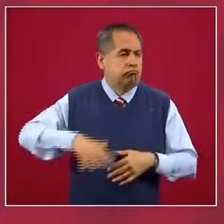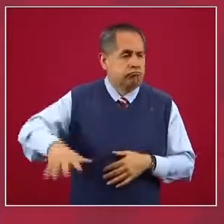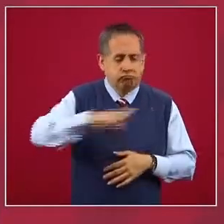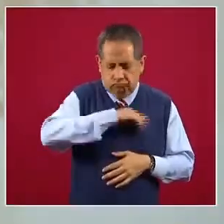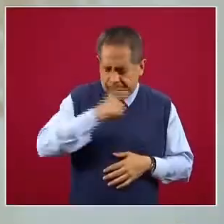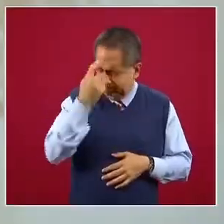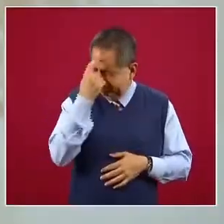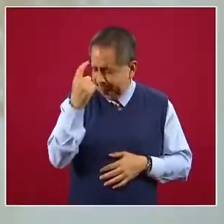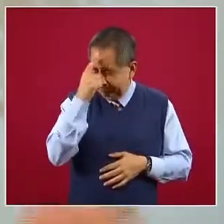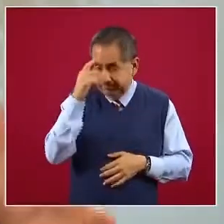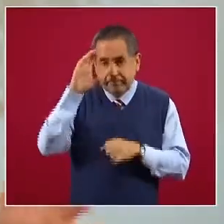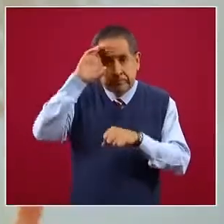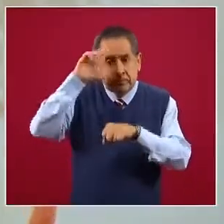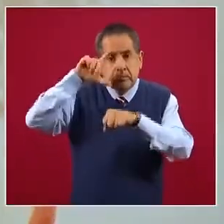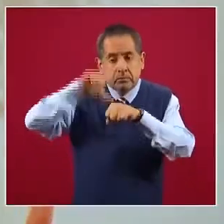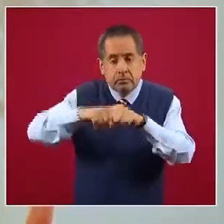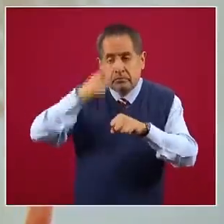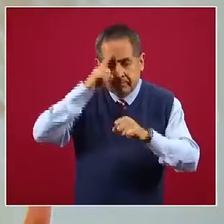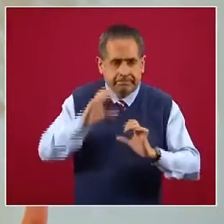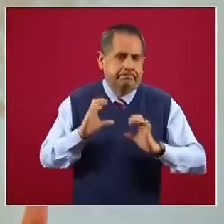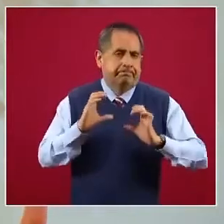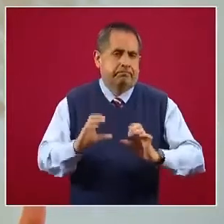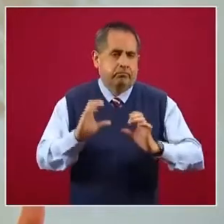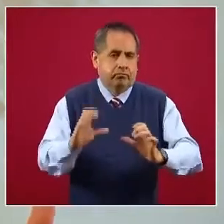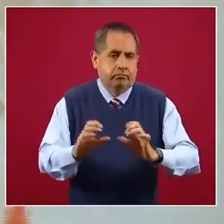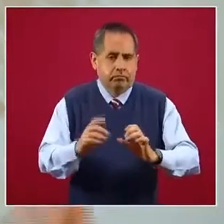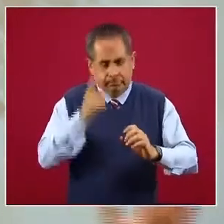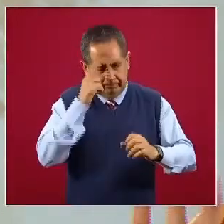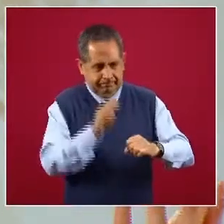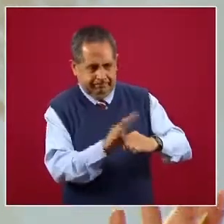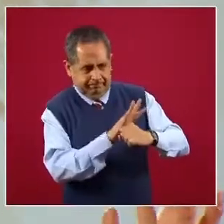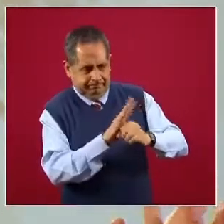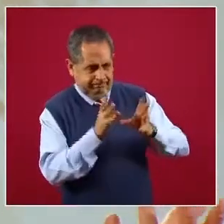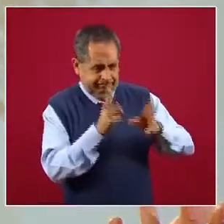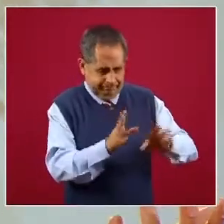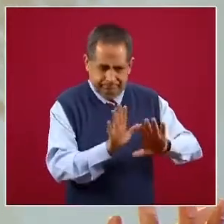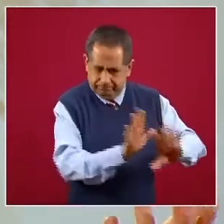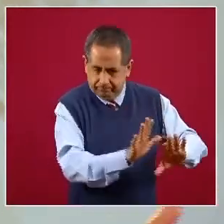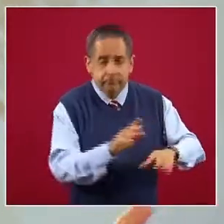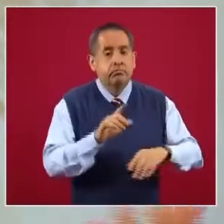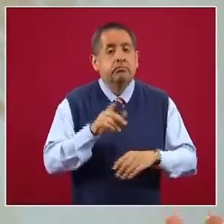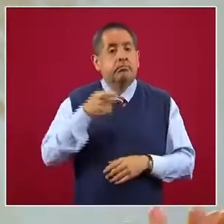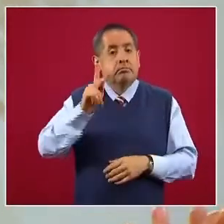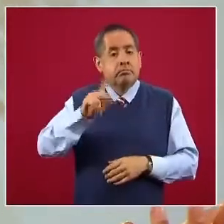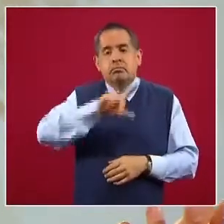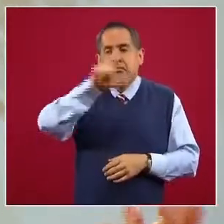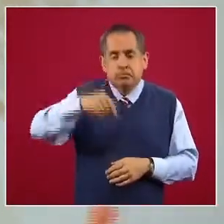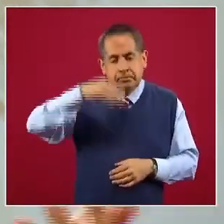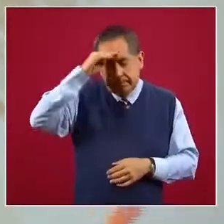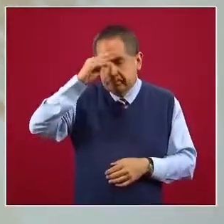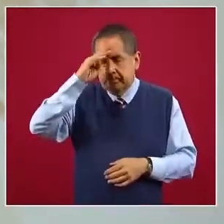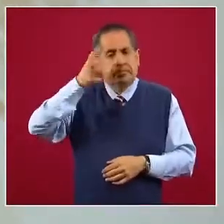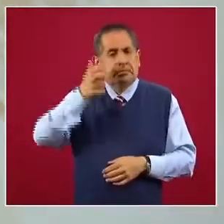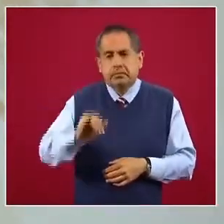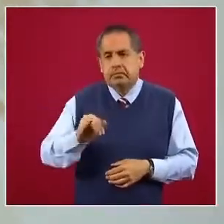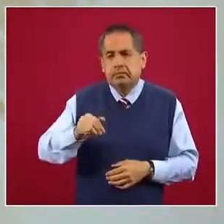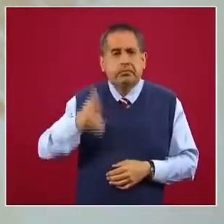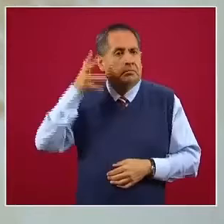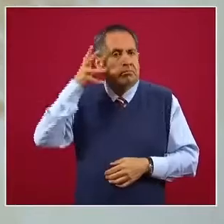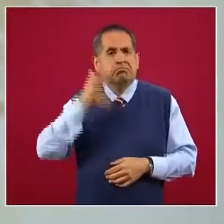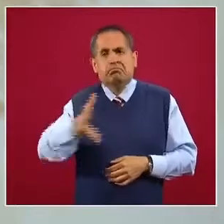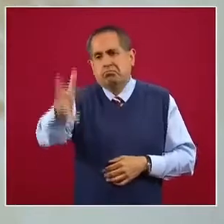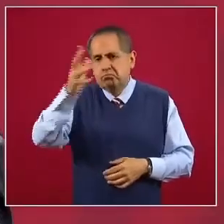de prevención, en este caso enfocada al COVID, pero que después nos va a ser muy útil para la prevención de muchas